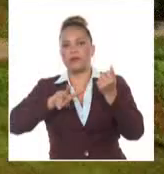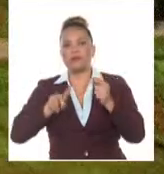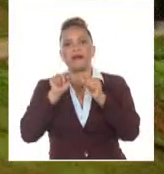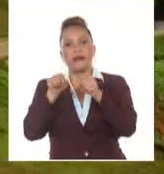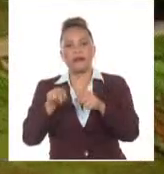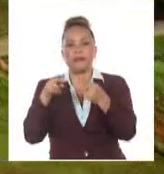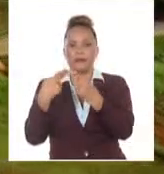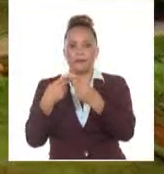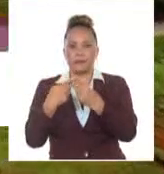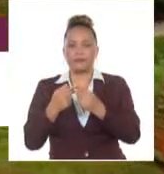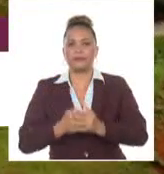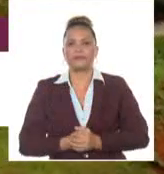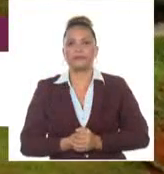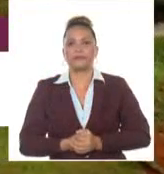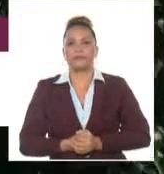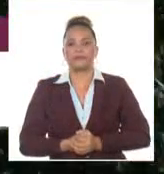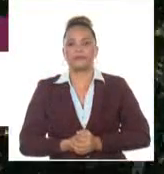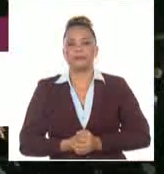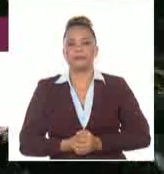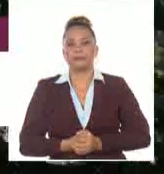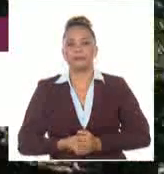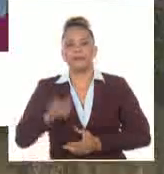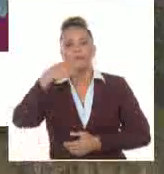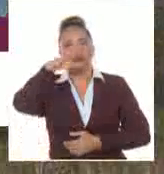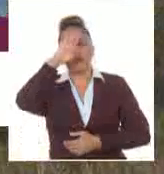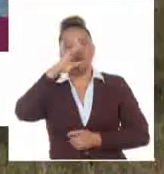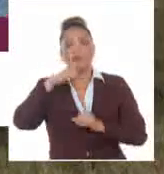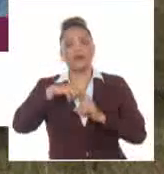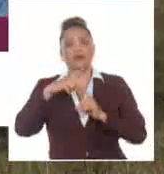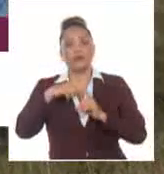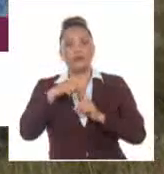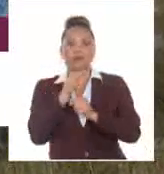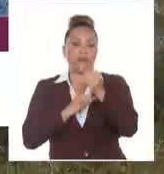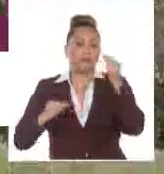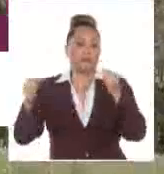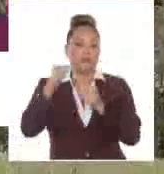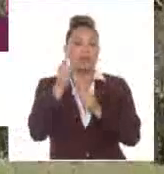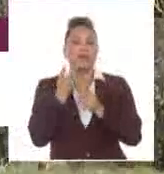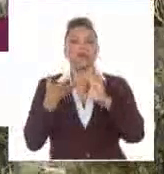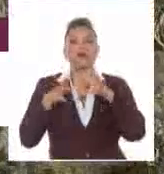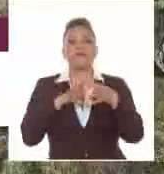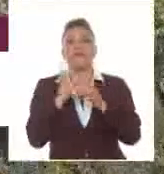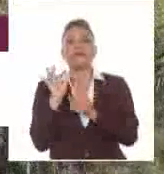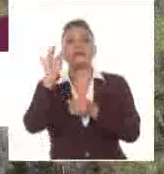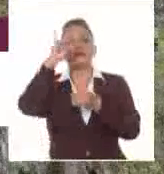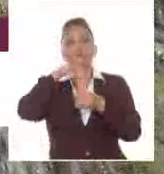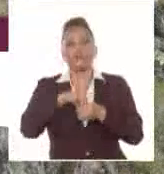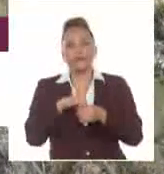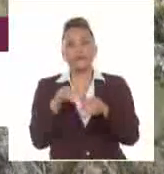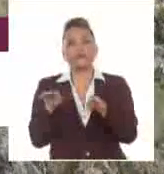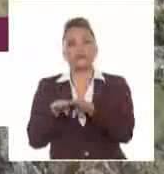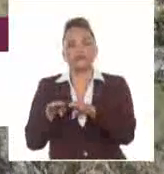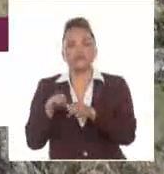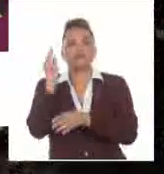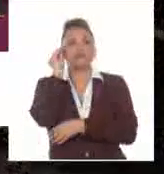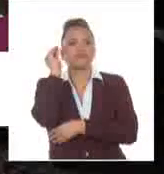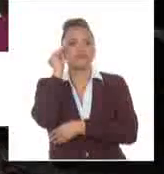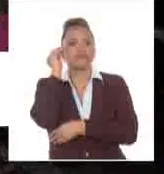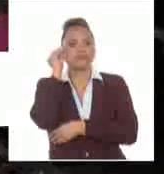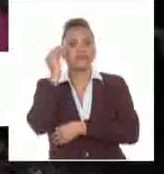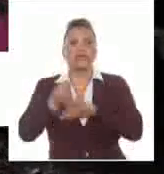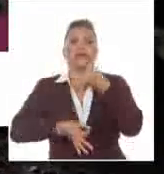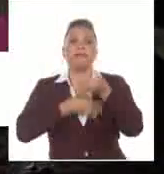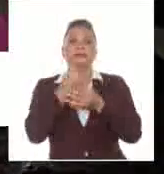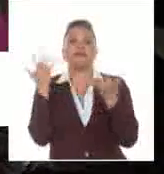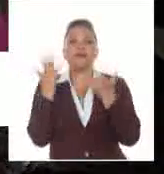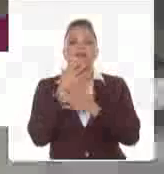Cuba apuesta por el turismo de naturaleza como una modalidad inclusiva, sostenible y de aprendizaje, afirmó el jefe